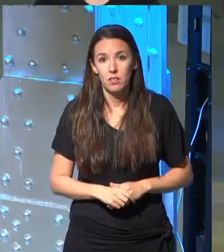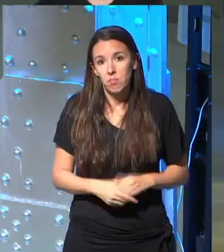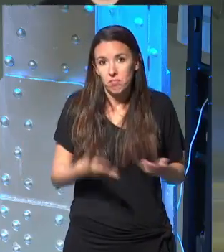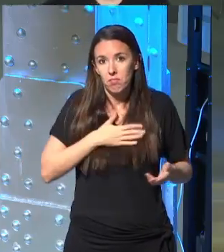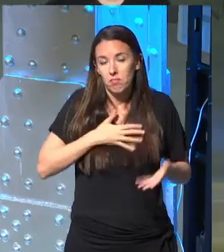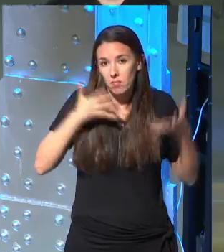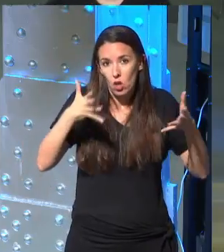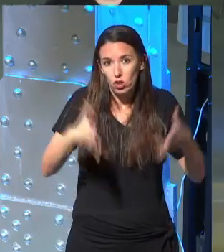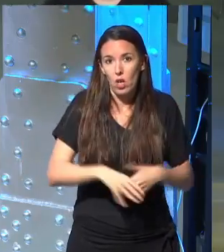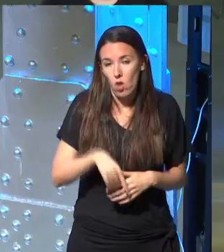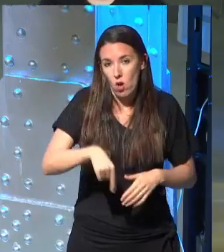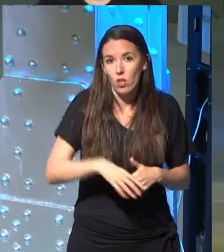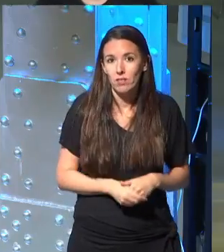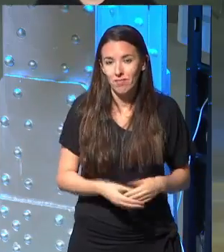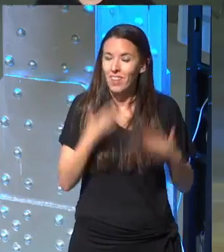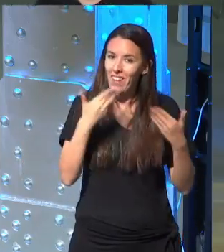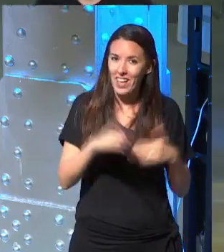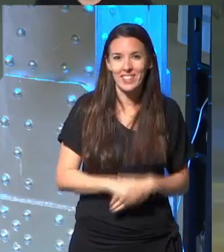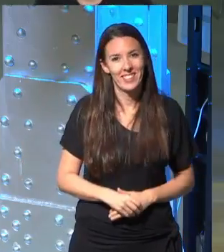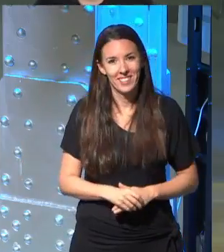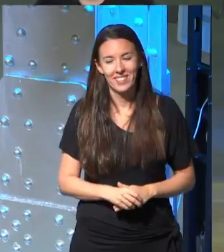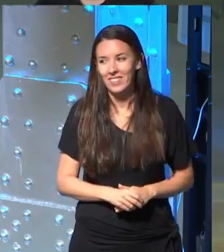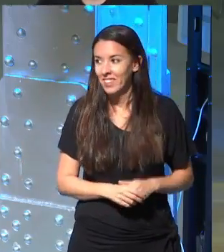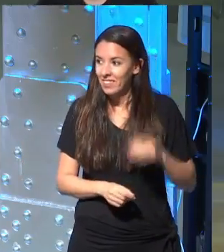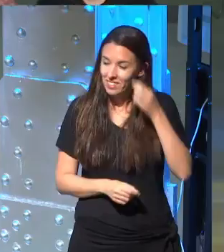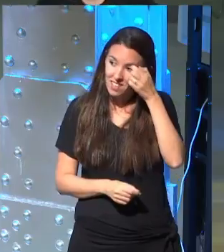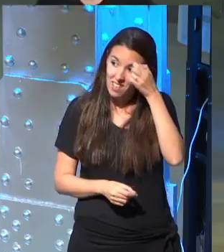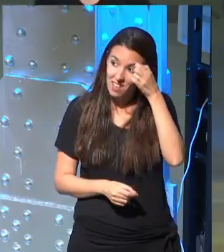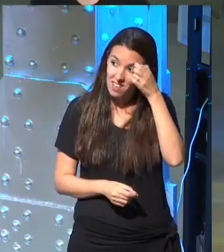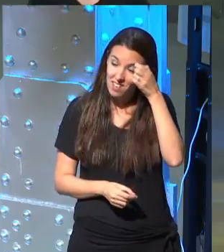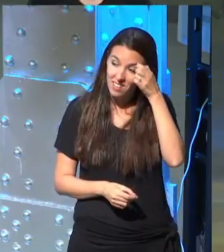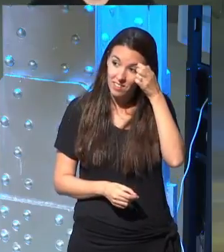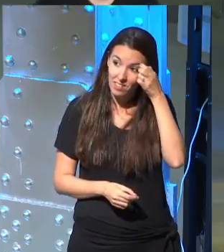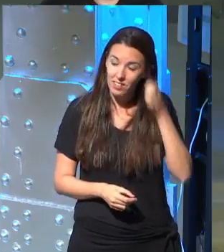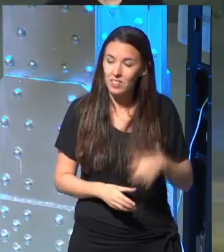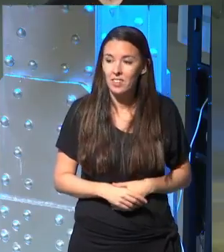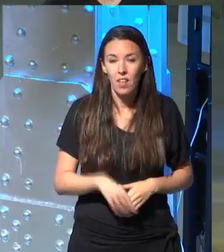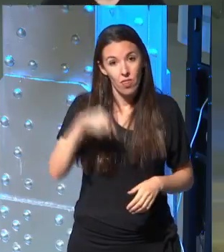es mi recomendación de hoy. Gracias. De hoy.